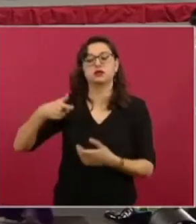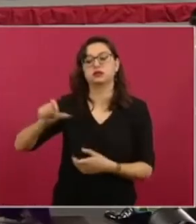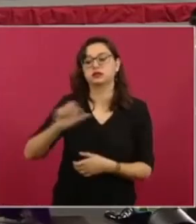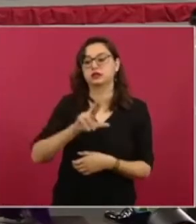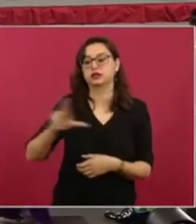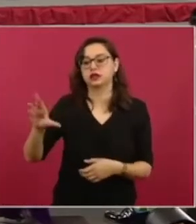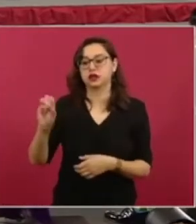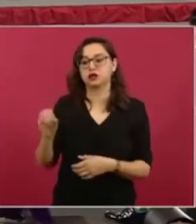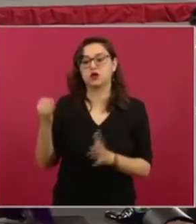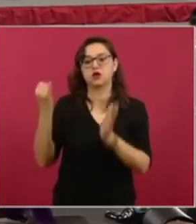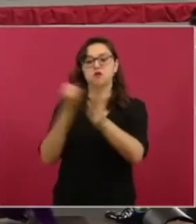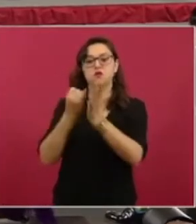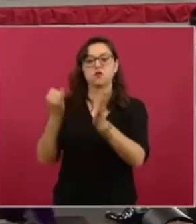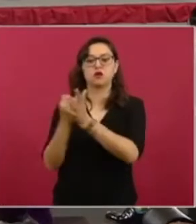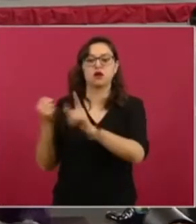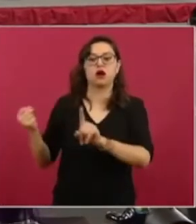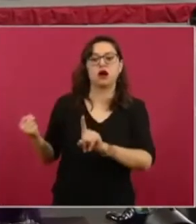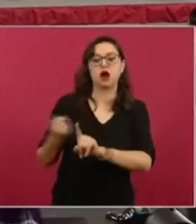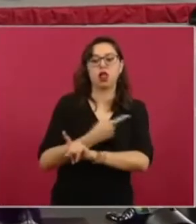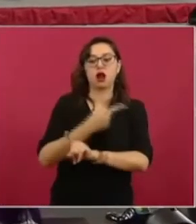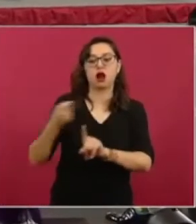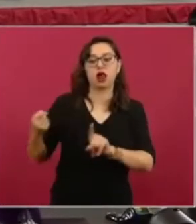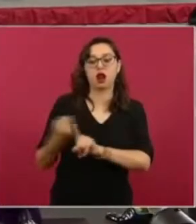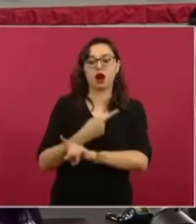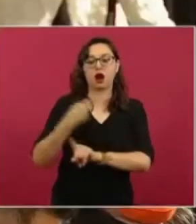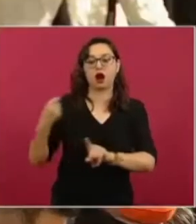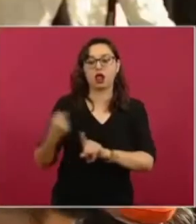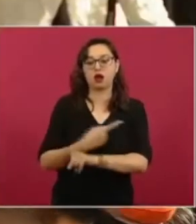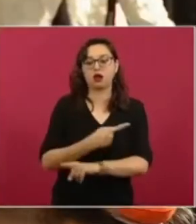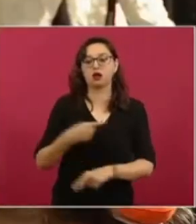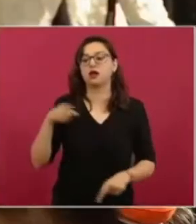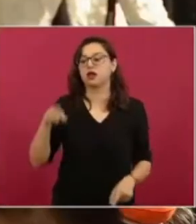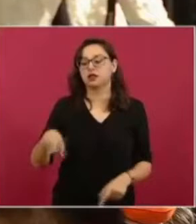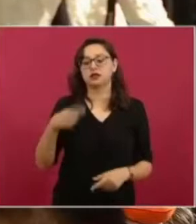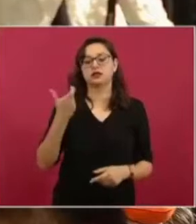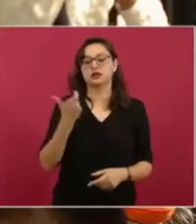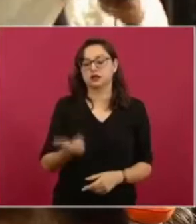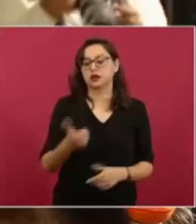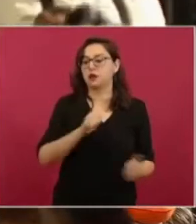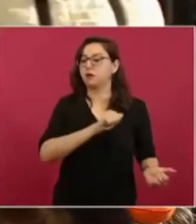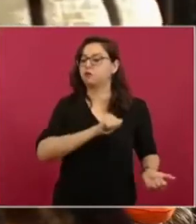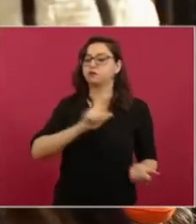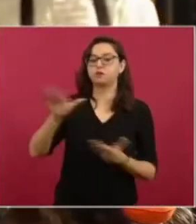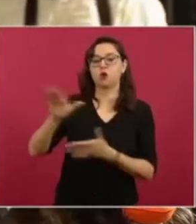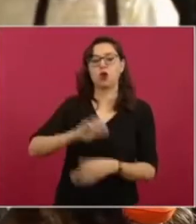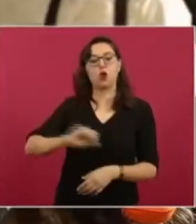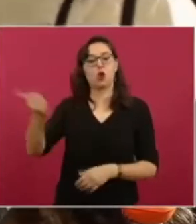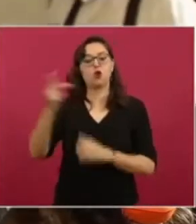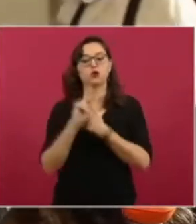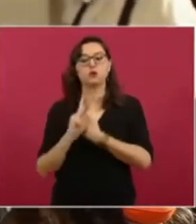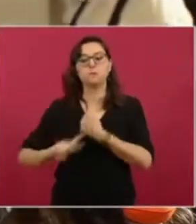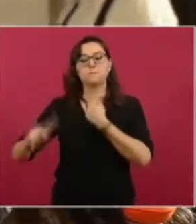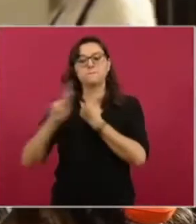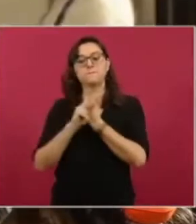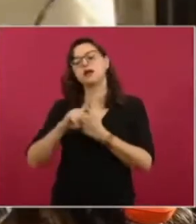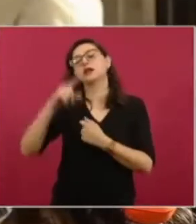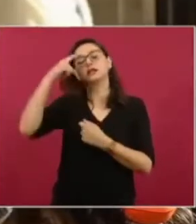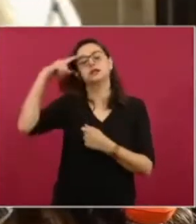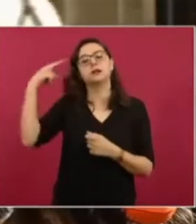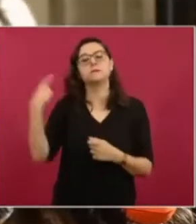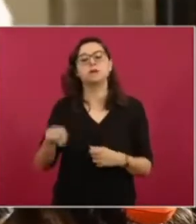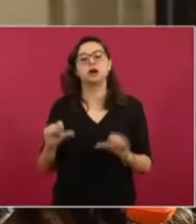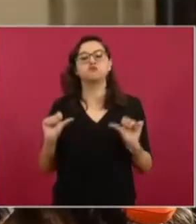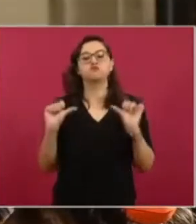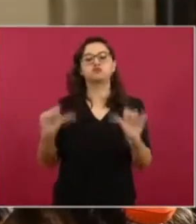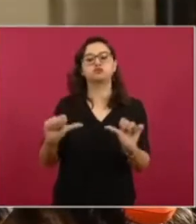tratado de evadir al fisco mexicano llevando su dinero a paraísos fiscales en las Islas Caimán, Islas Vírgenes Británicas, República Dominicana